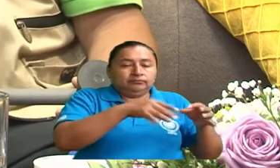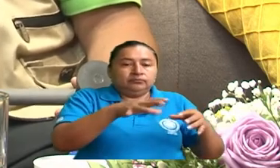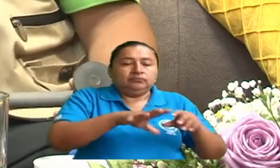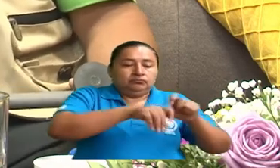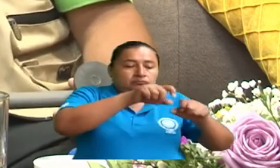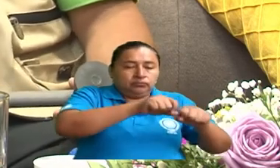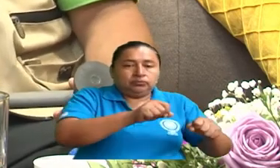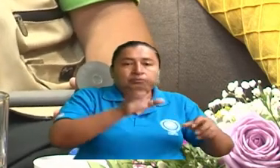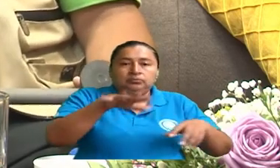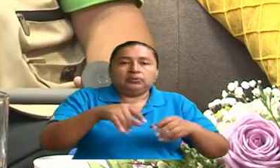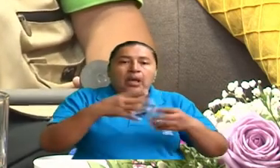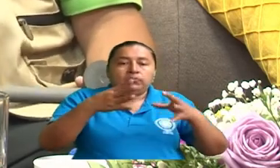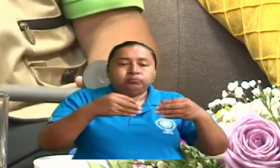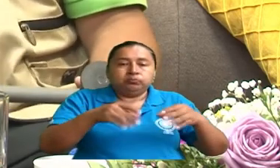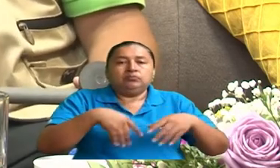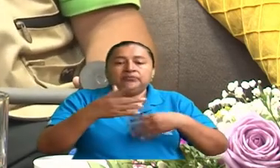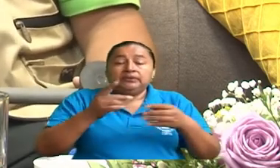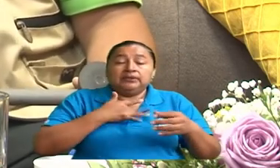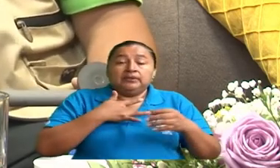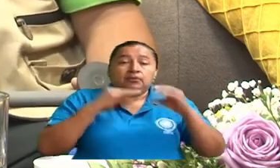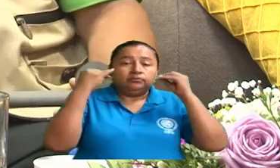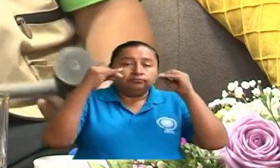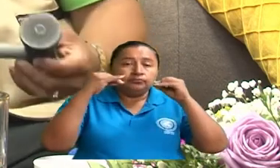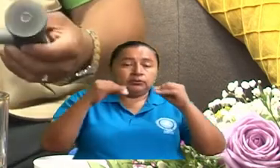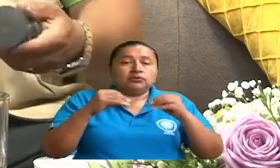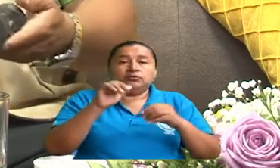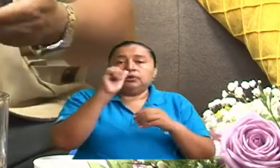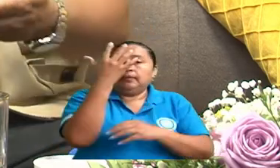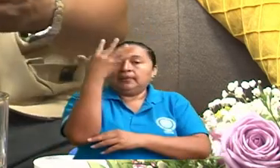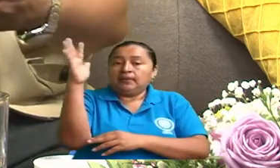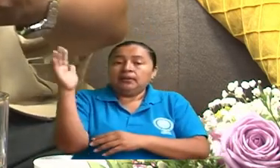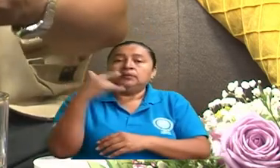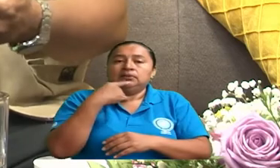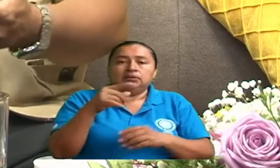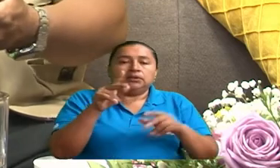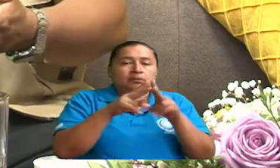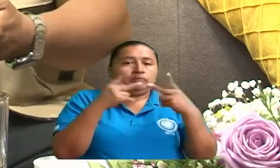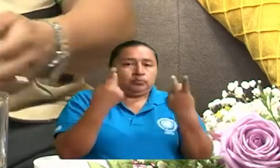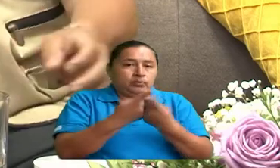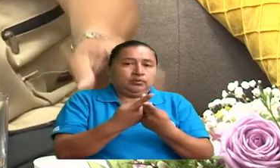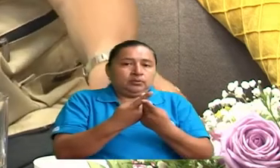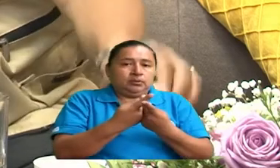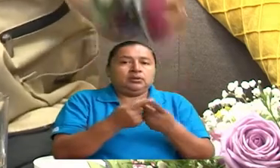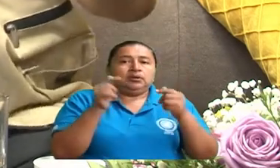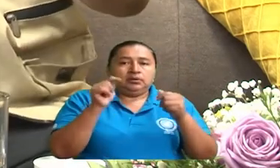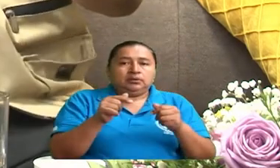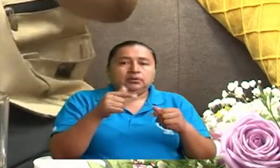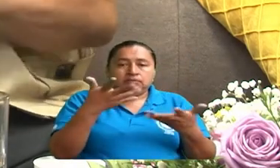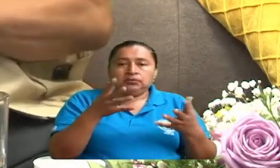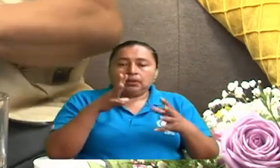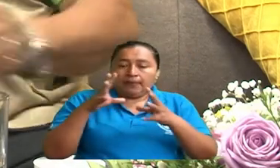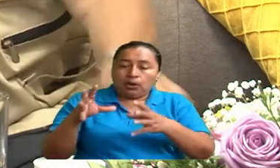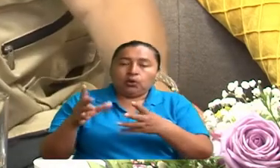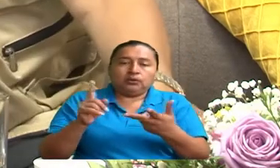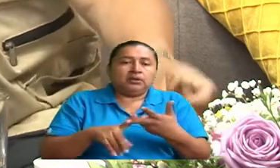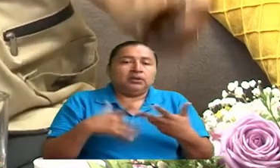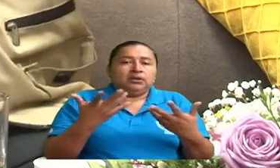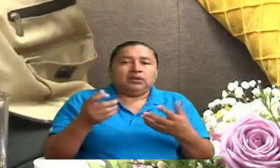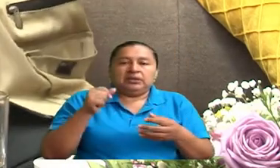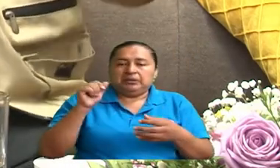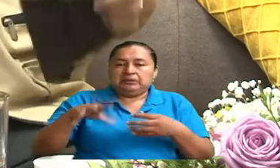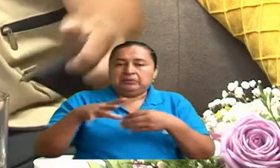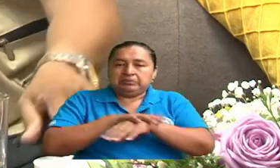Necesitamos promover educación ambiental y decirle a nuestro pueblo que esta pelota, este tuco